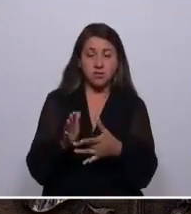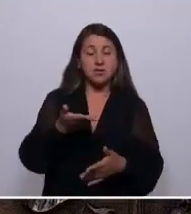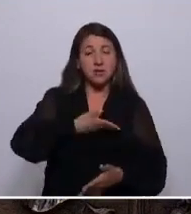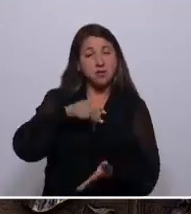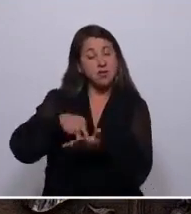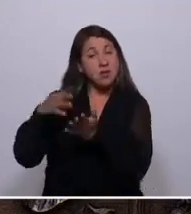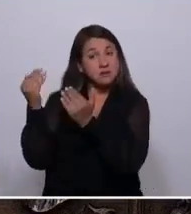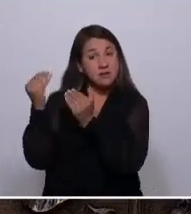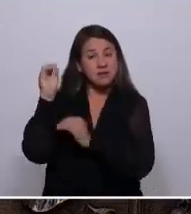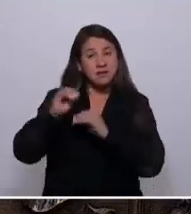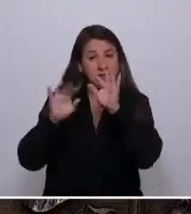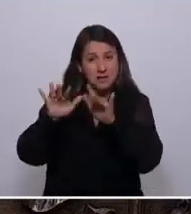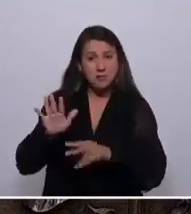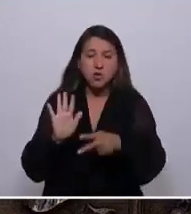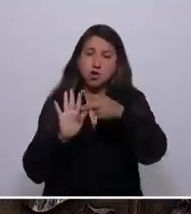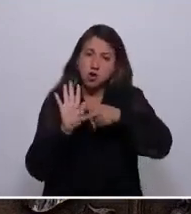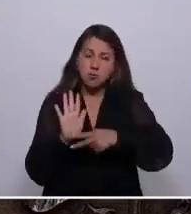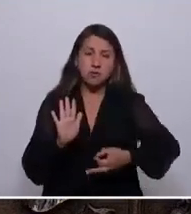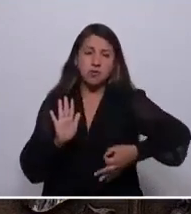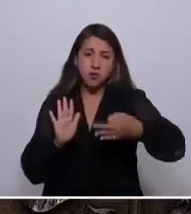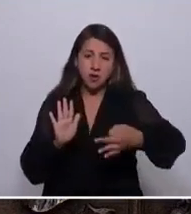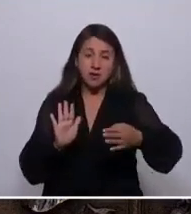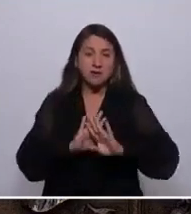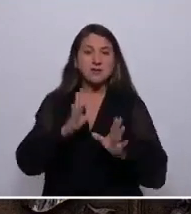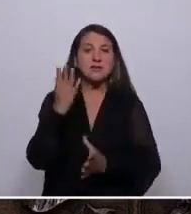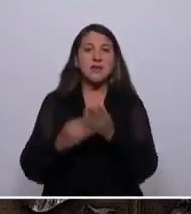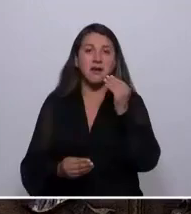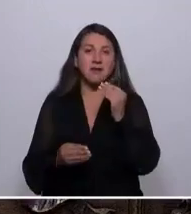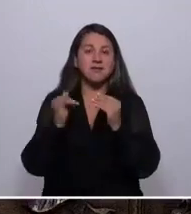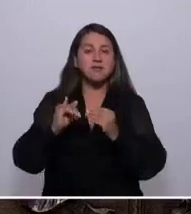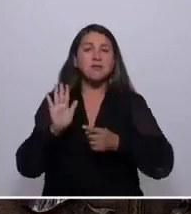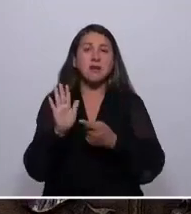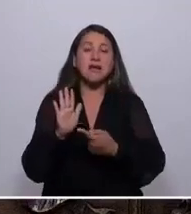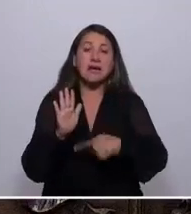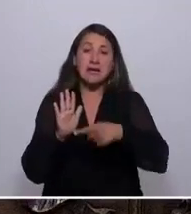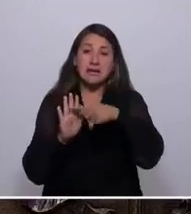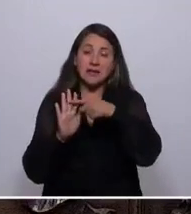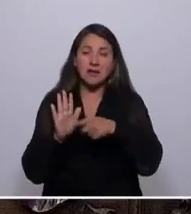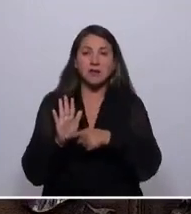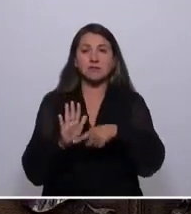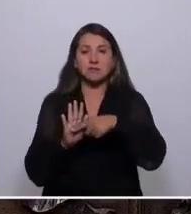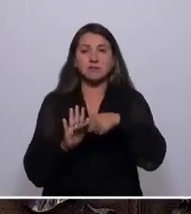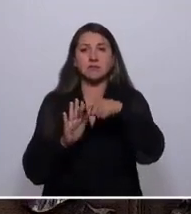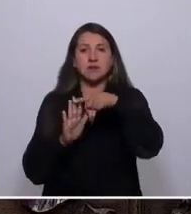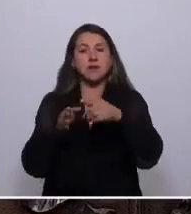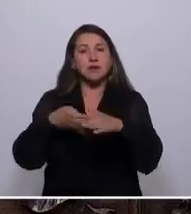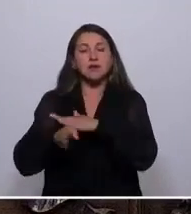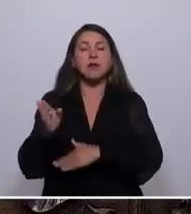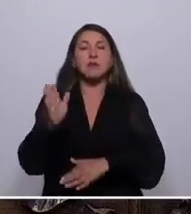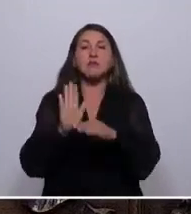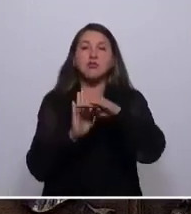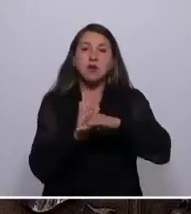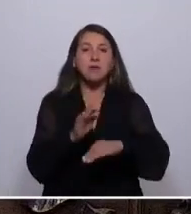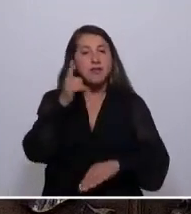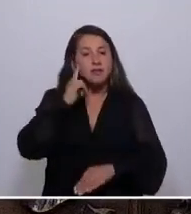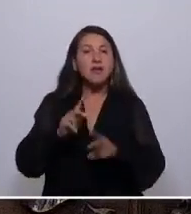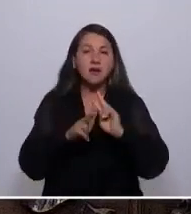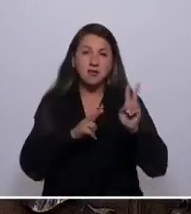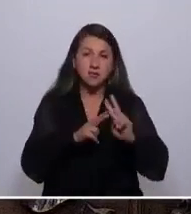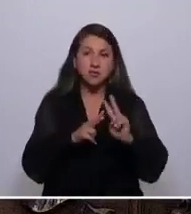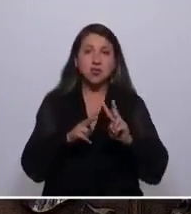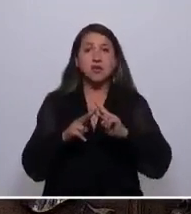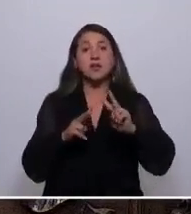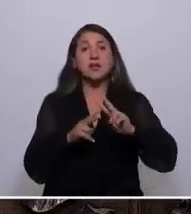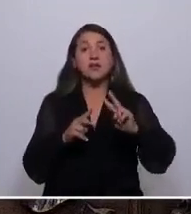si escribimos las normas correctas, podemos terminar con las interminables listas de espera para ingresar a los programas de reparación. Las residencias